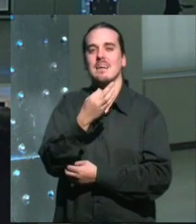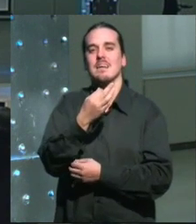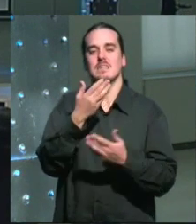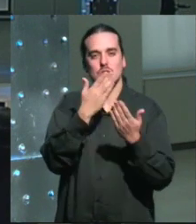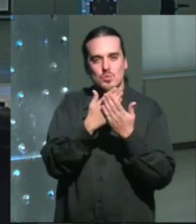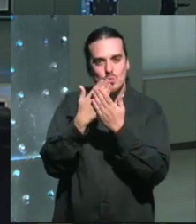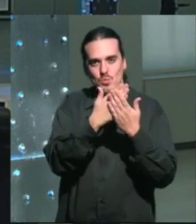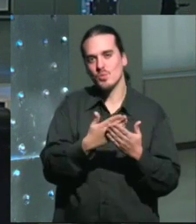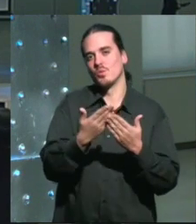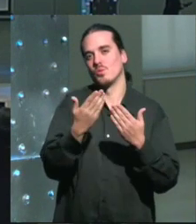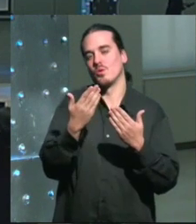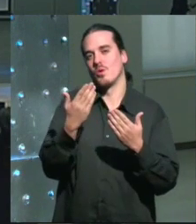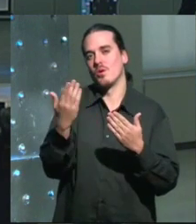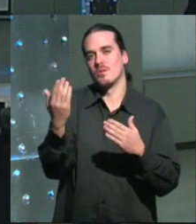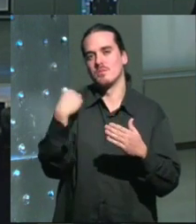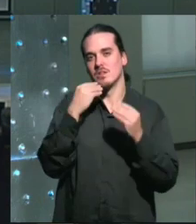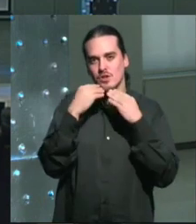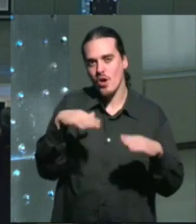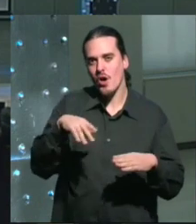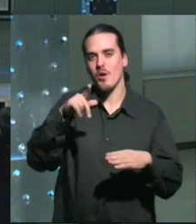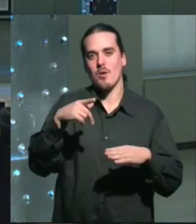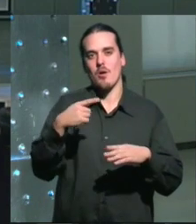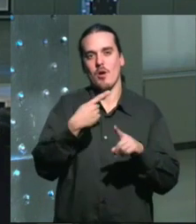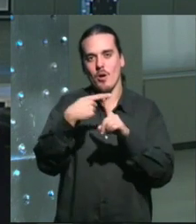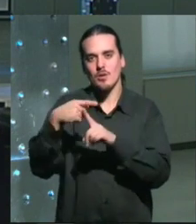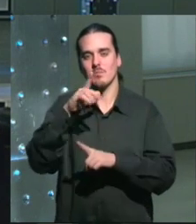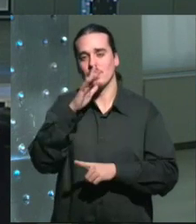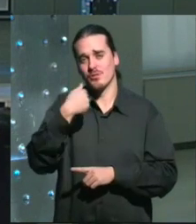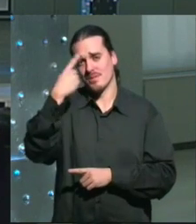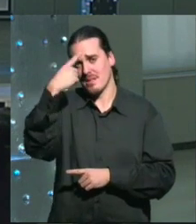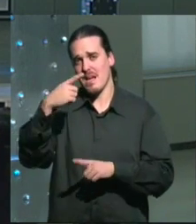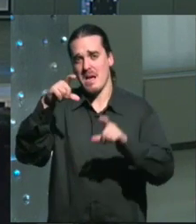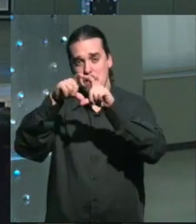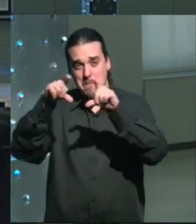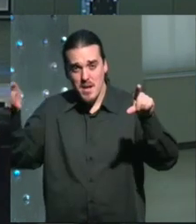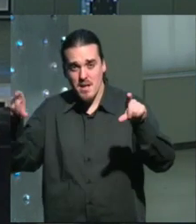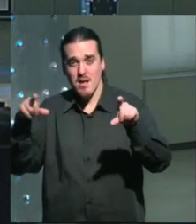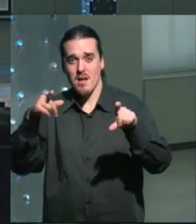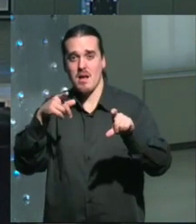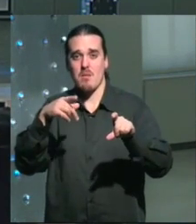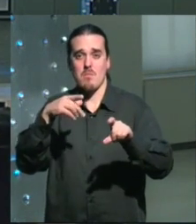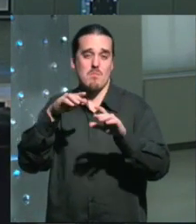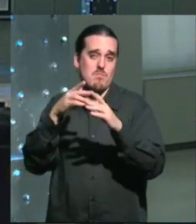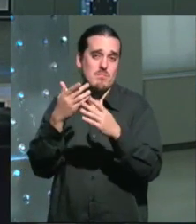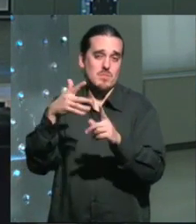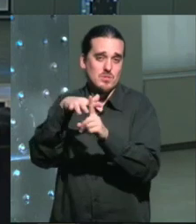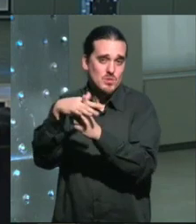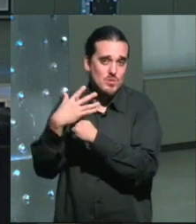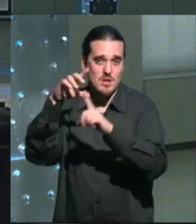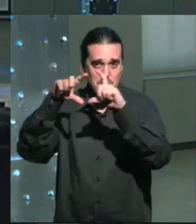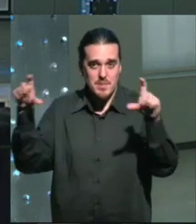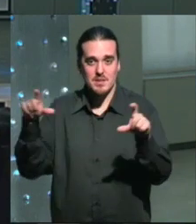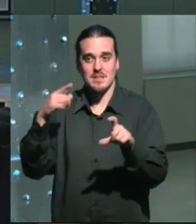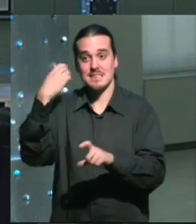etcétera, porque yo creo que muchas veces en el mundo empresarial y organizativo lo que ya se sabe tiende a olvidarse a veces. Y